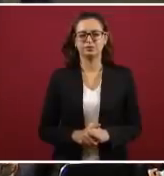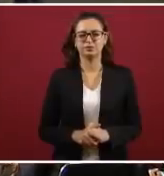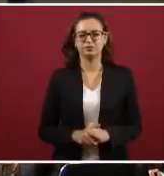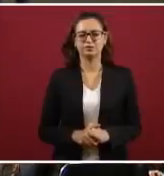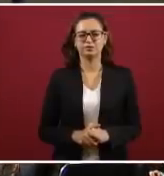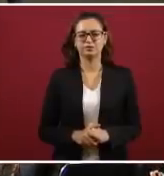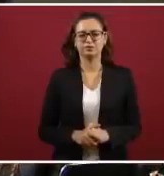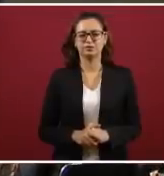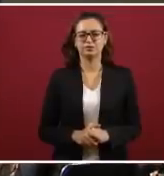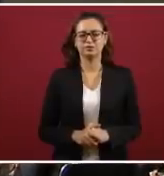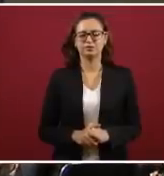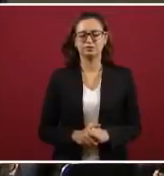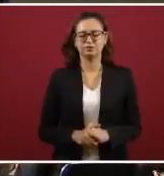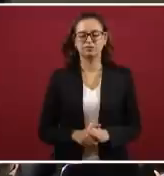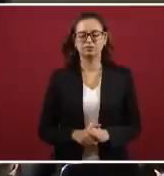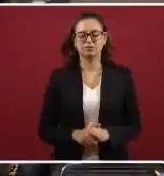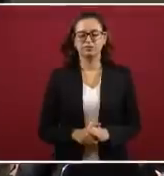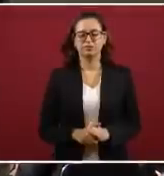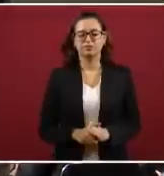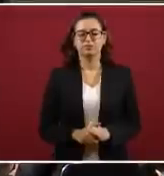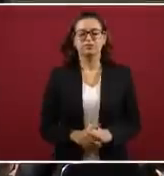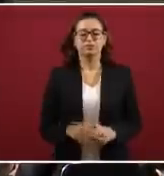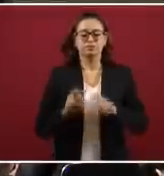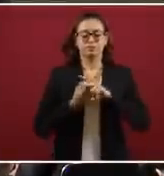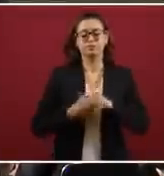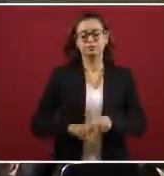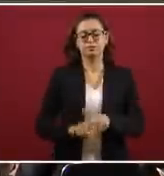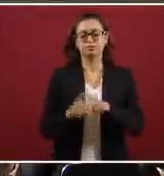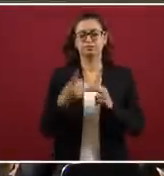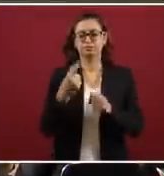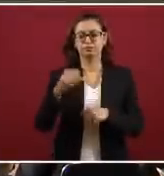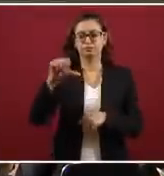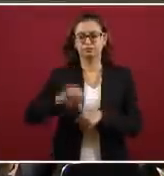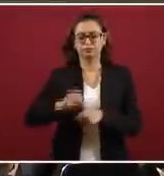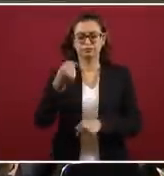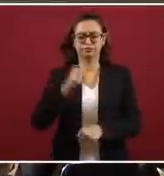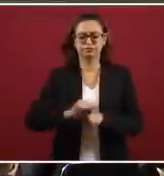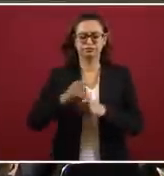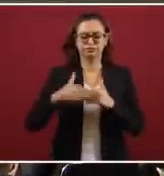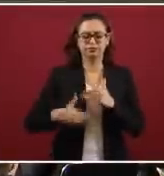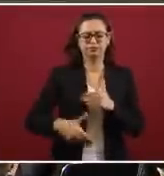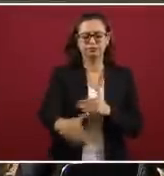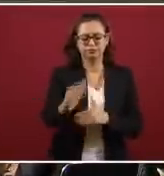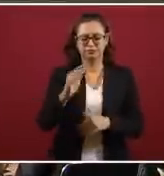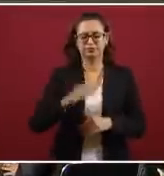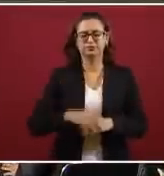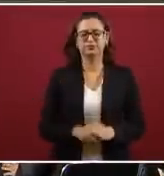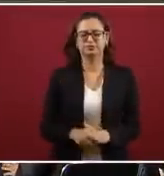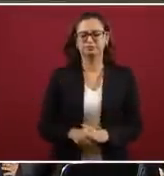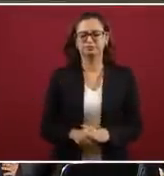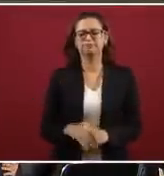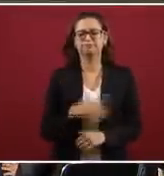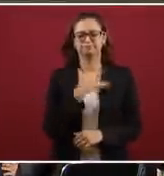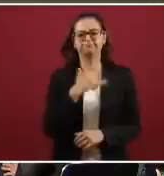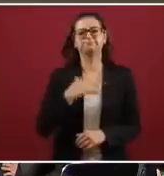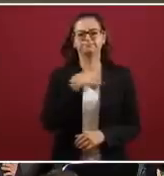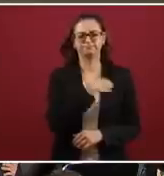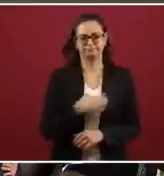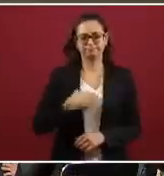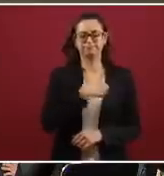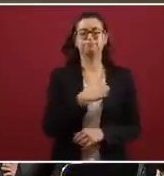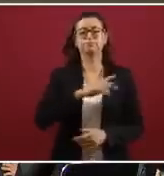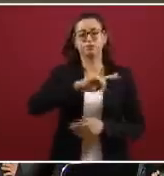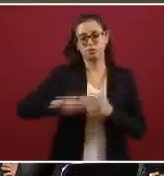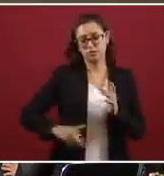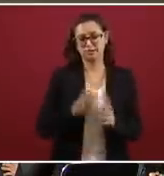Bueno, estamos iniciando esta semana. Nos da mucho gusto estar de nuevo con ustedes,